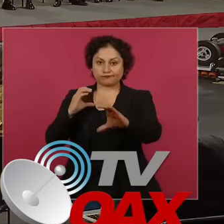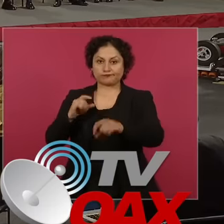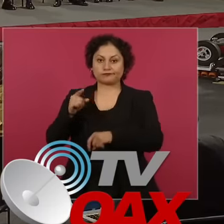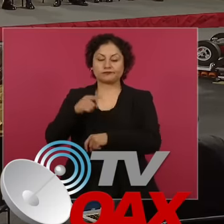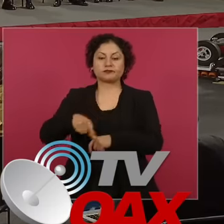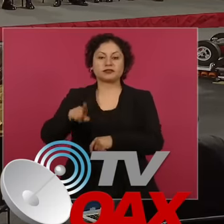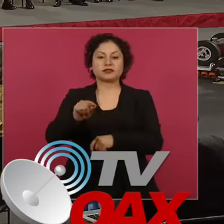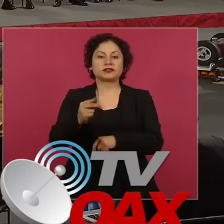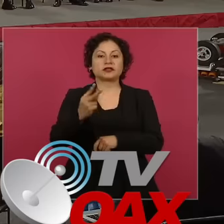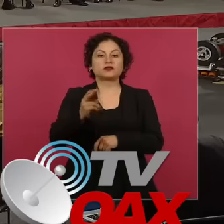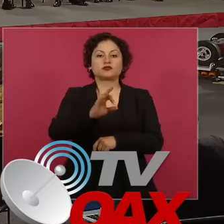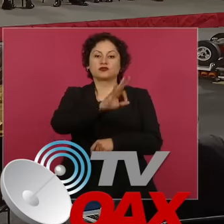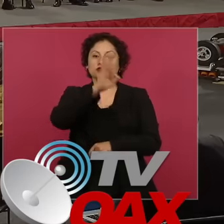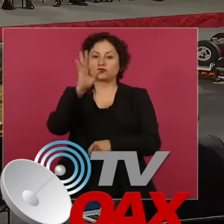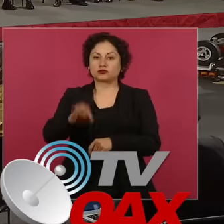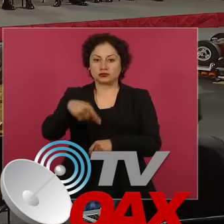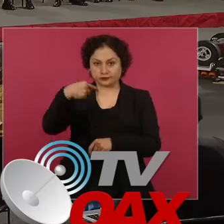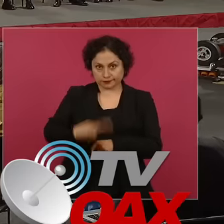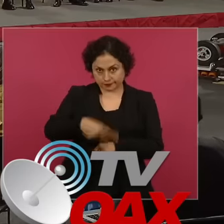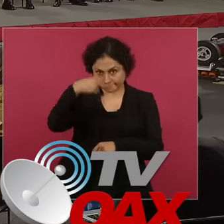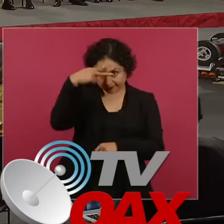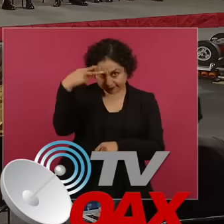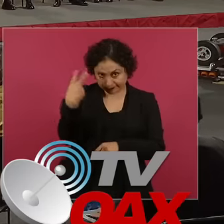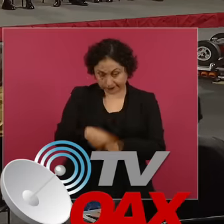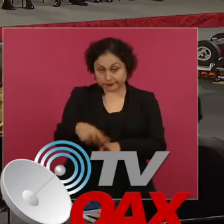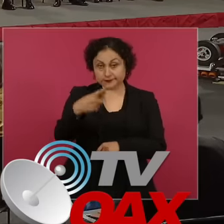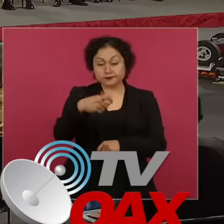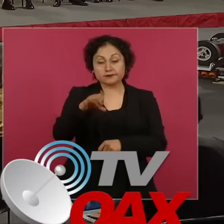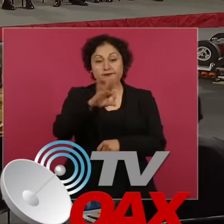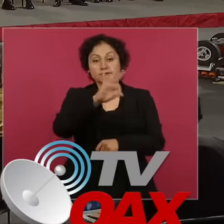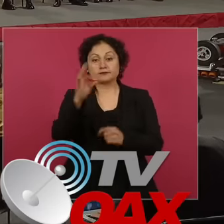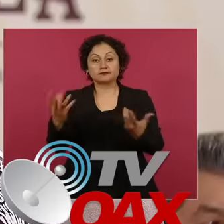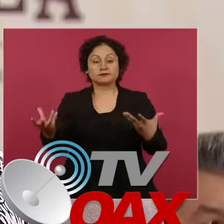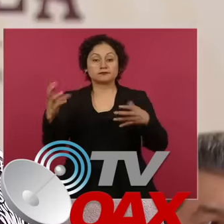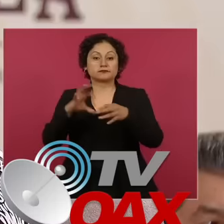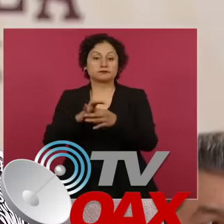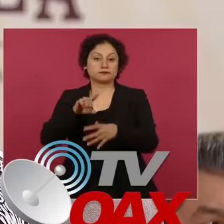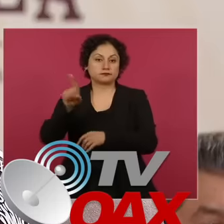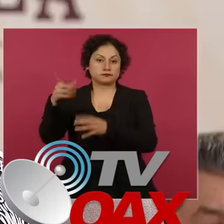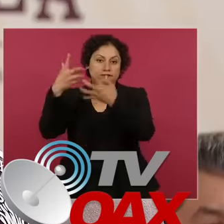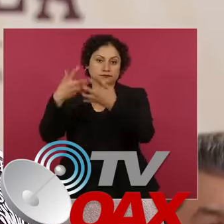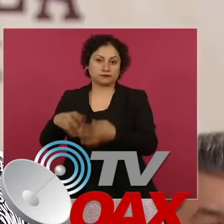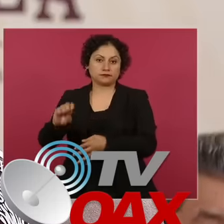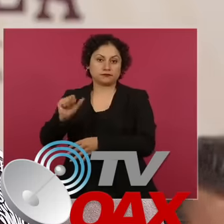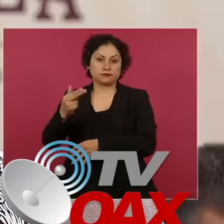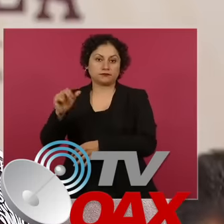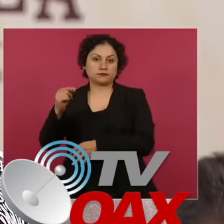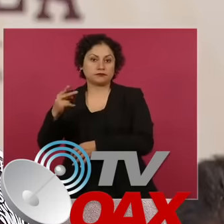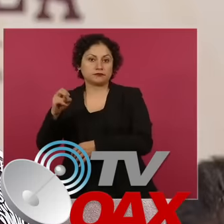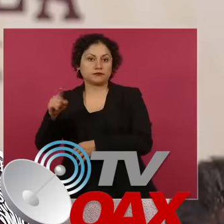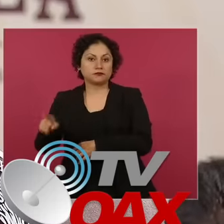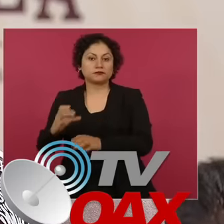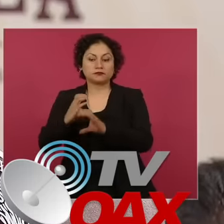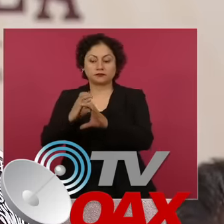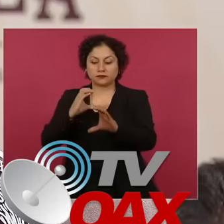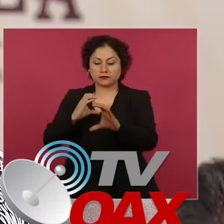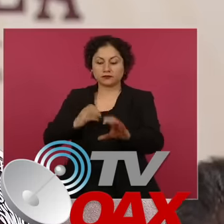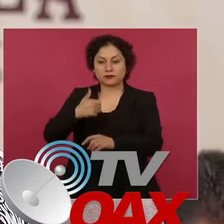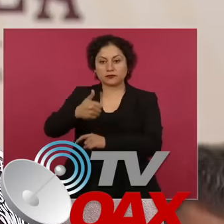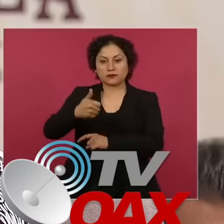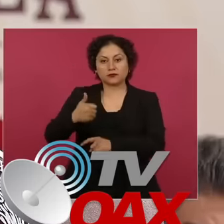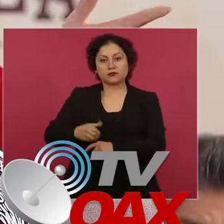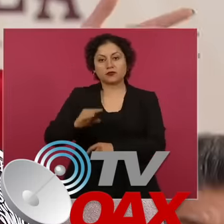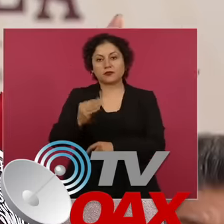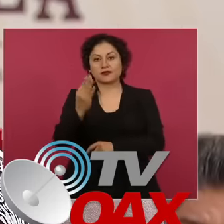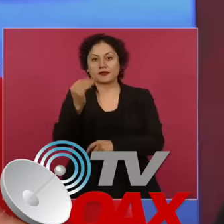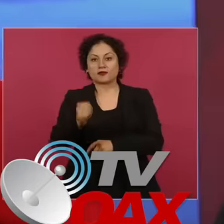nacional, 100% fabricado en la planta de Sahagún. Cada coche pesa alrededor de 49 toneladas, mide